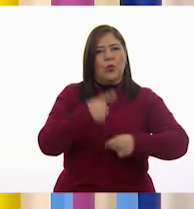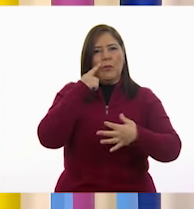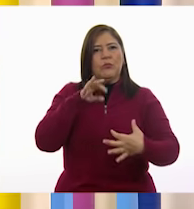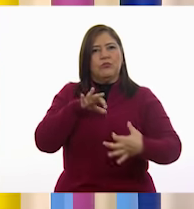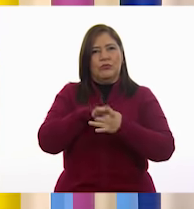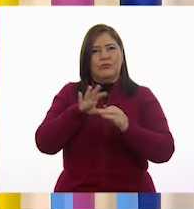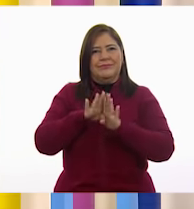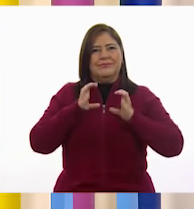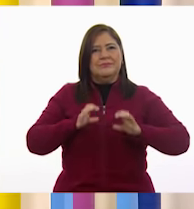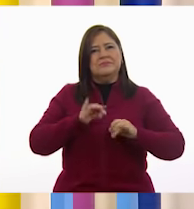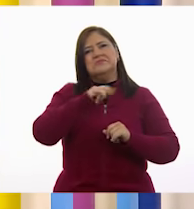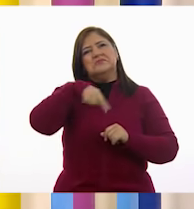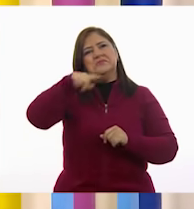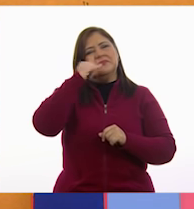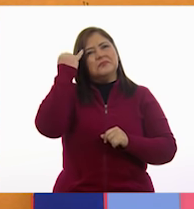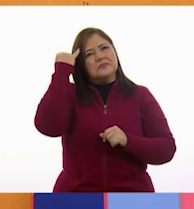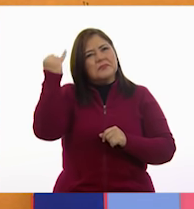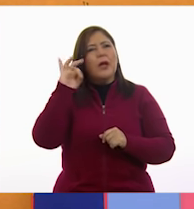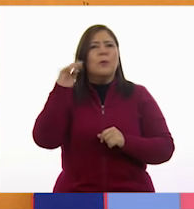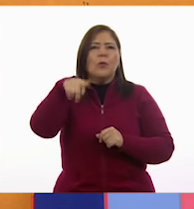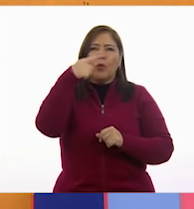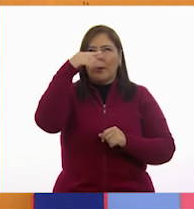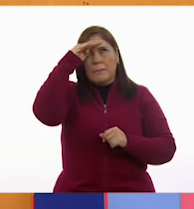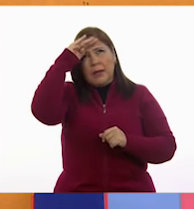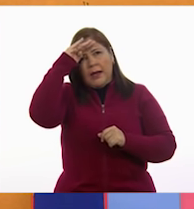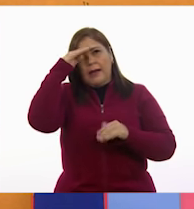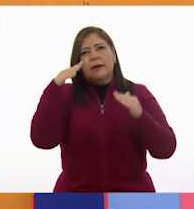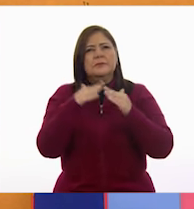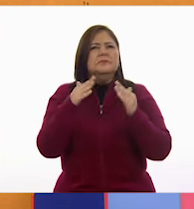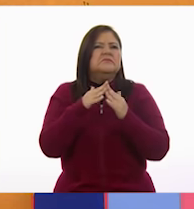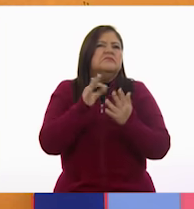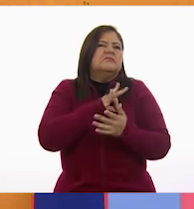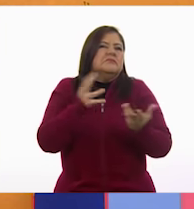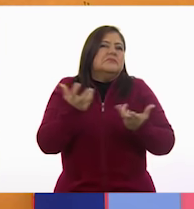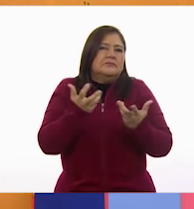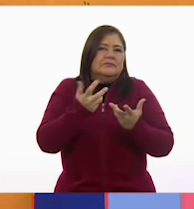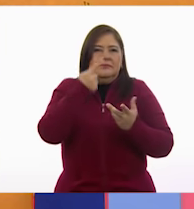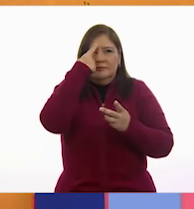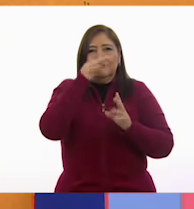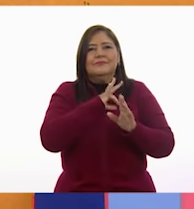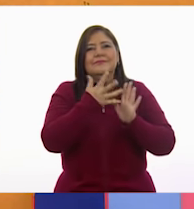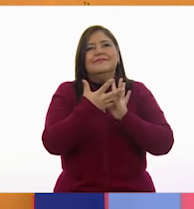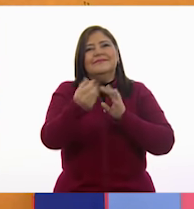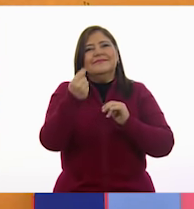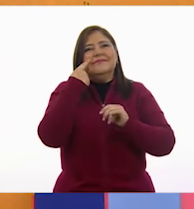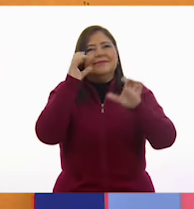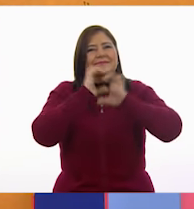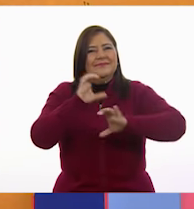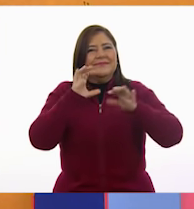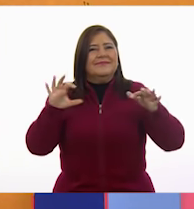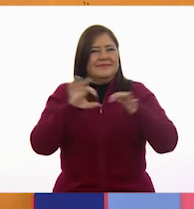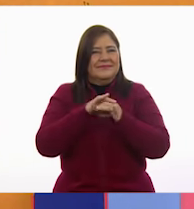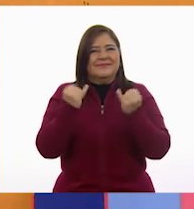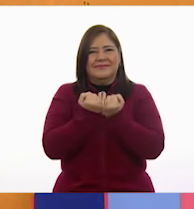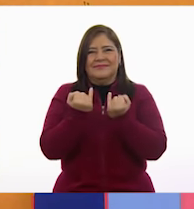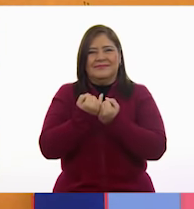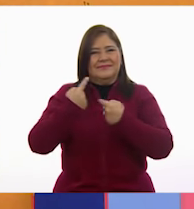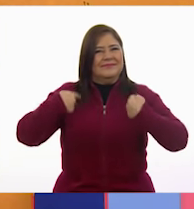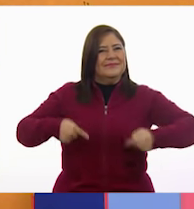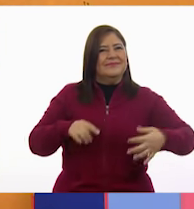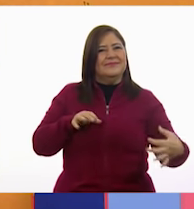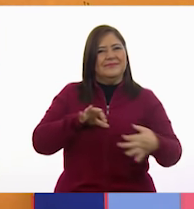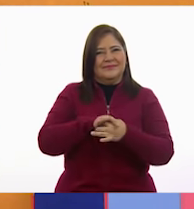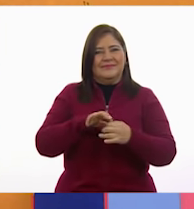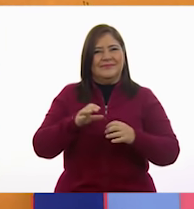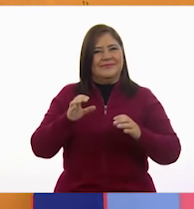bien. Igual los niños pueden ir pensando en casa qué es lo que tenemos que hacer para que nos salga la canción. Muy bien. ¿De acuerdo? Entonces, repiten después de mí. Alexia,